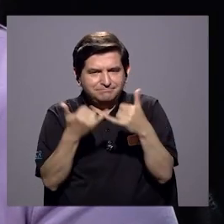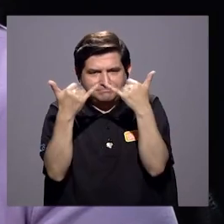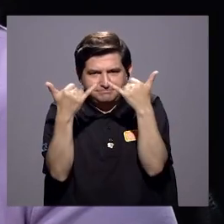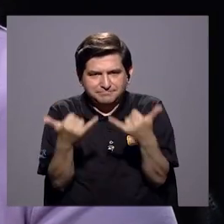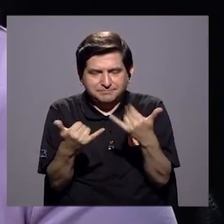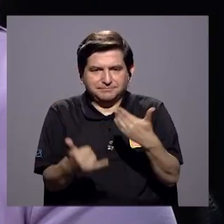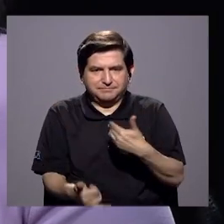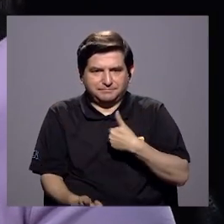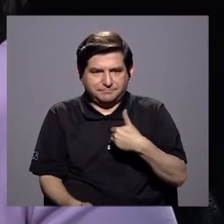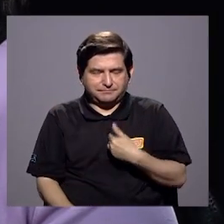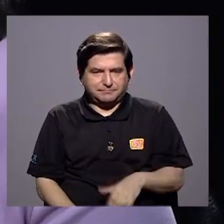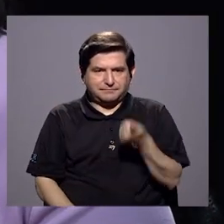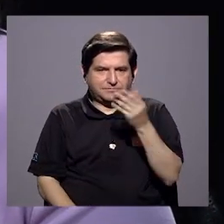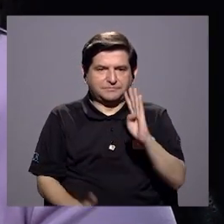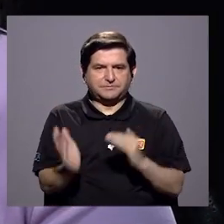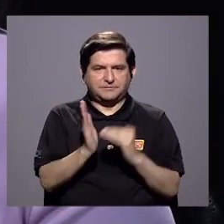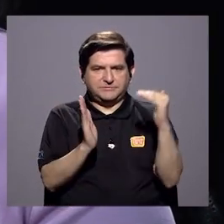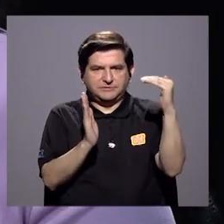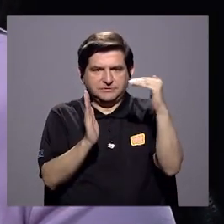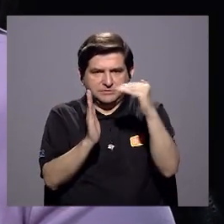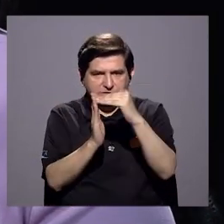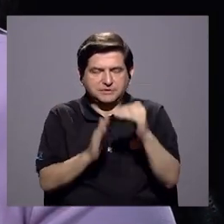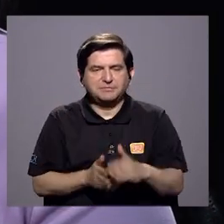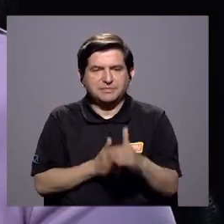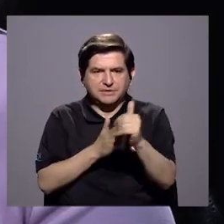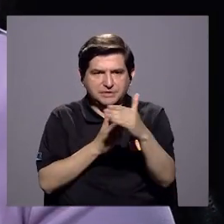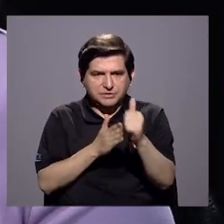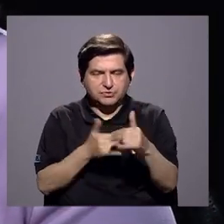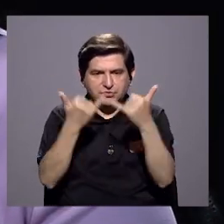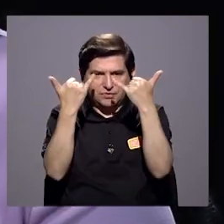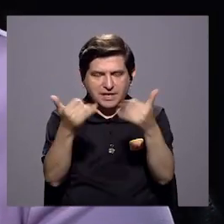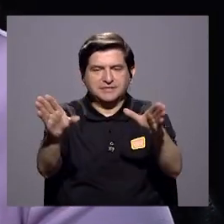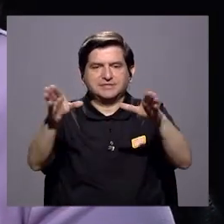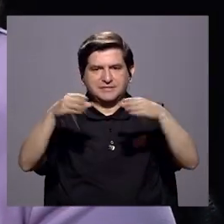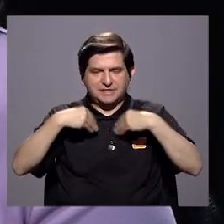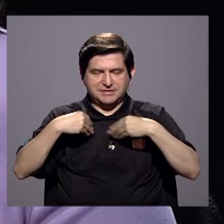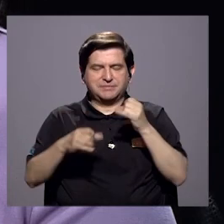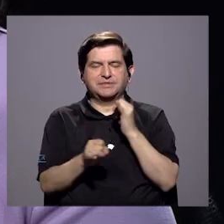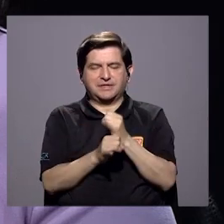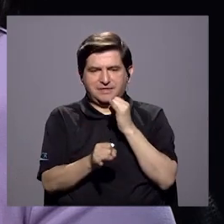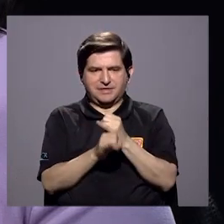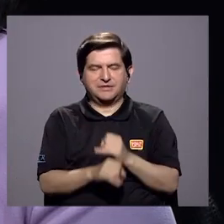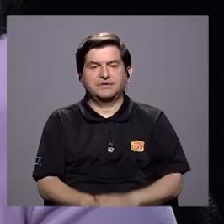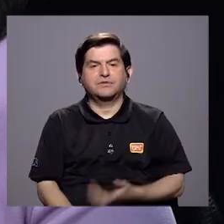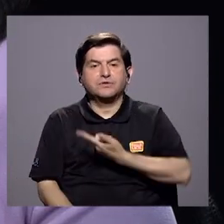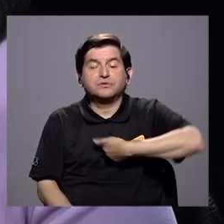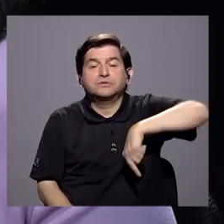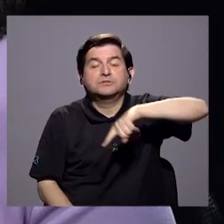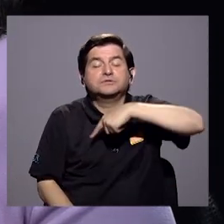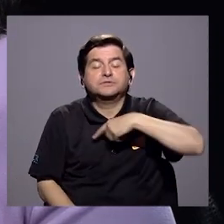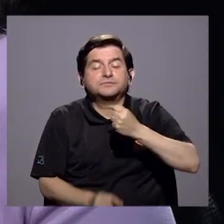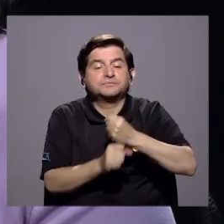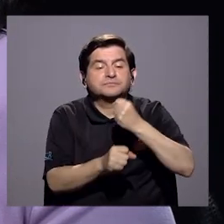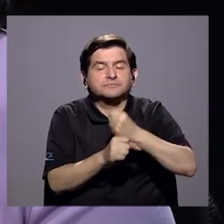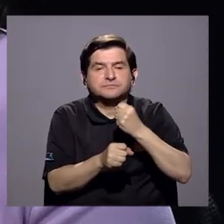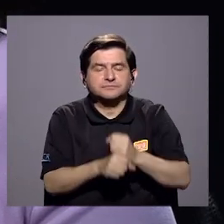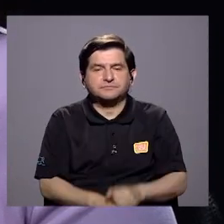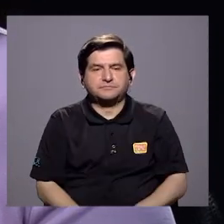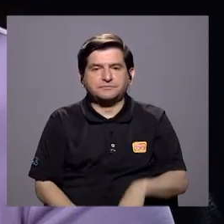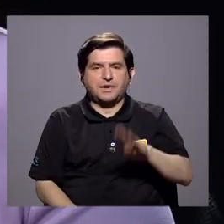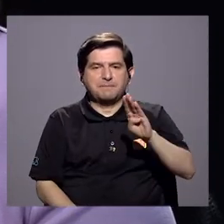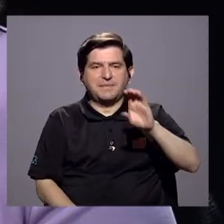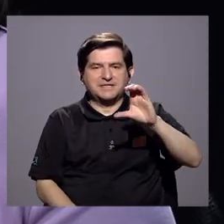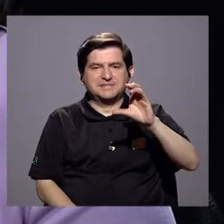este momento tenemos esos 14 millones y un poco más de dólares ya recibidos en Habdeba, y lo que estamos haciendo es trabajando con el